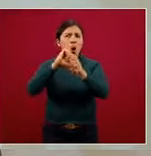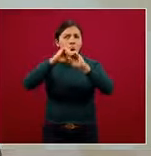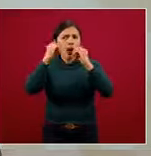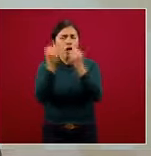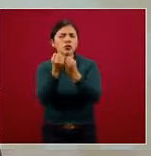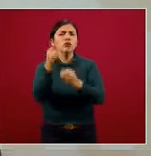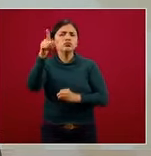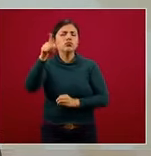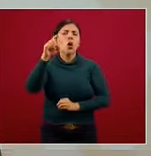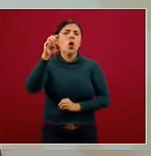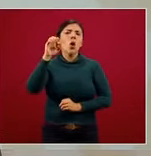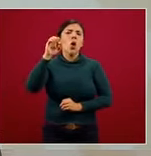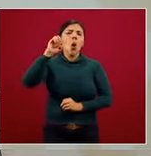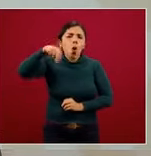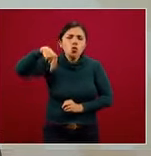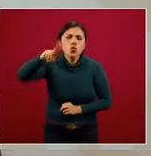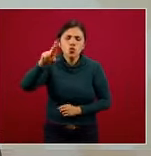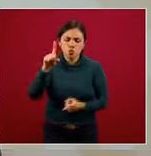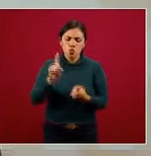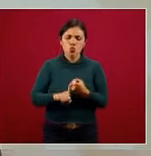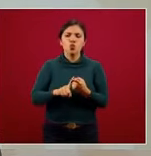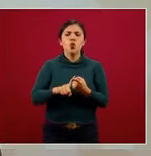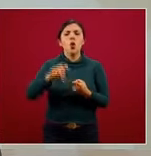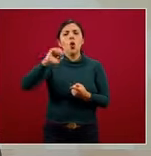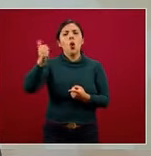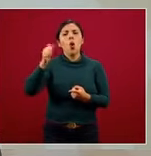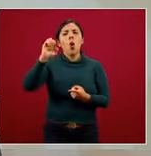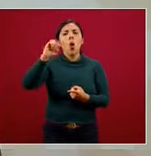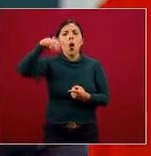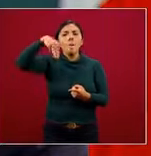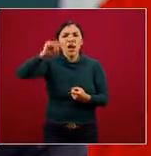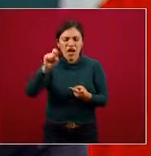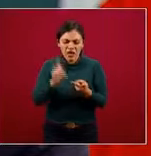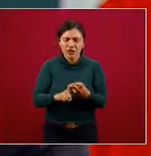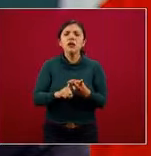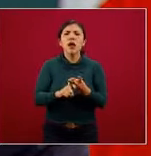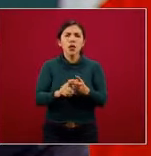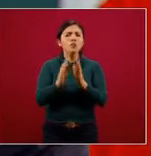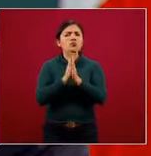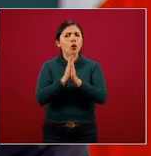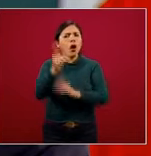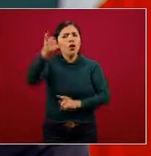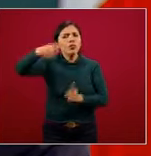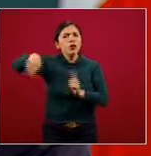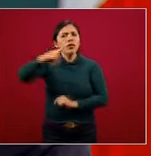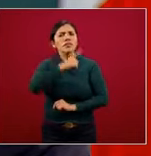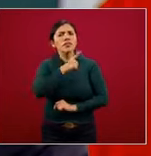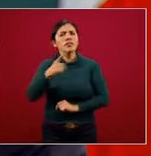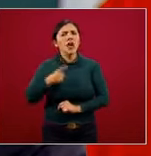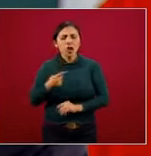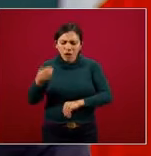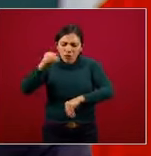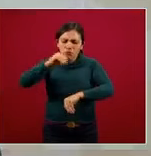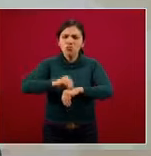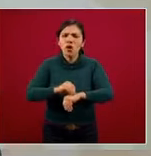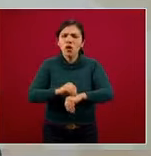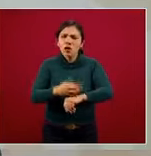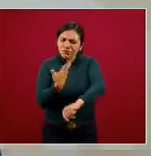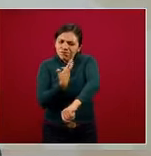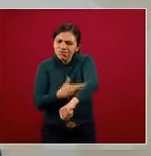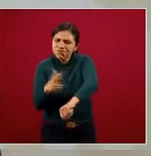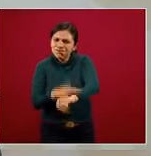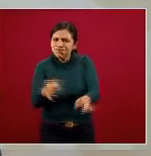la Organización de las Naciones Unidas y la Organización Mundial de la Salud, tuvieran un papel activo